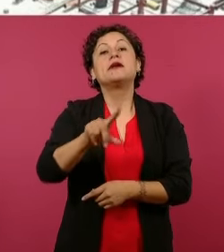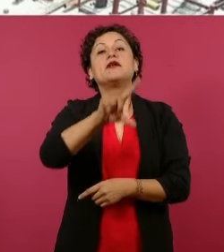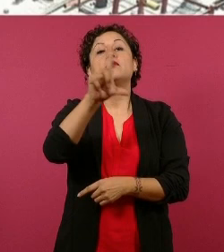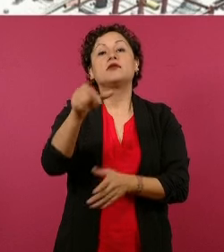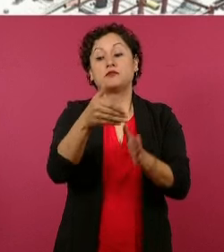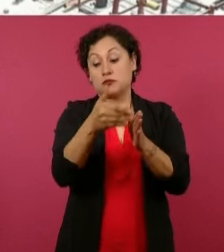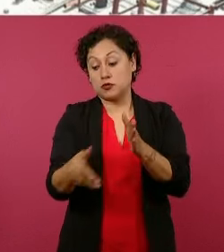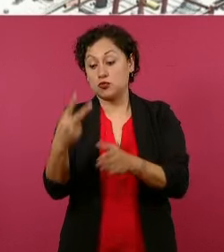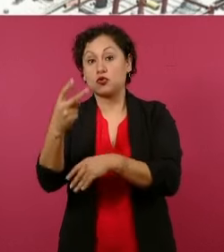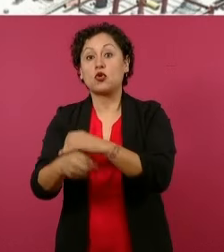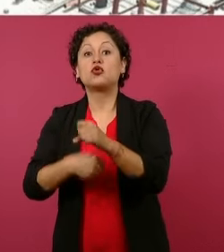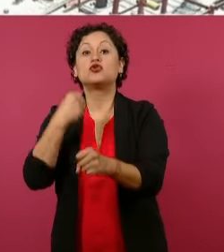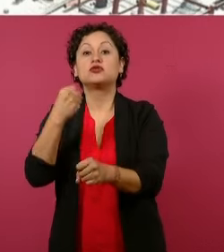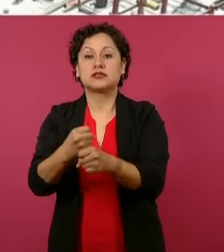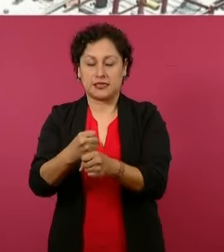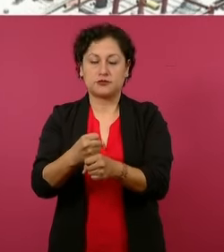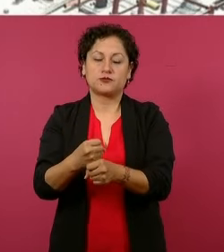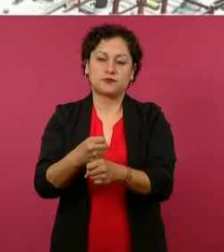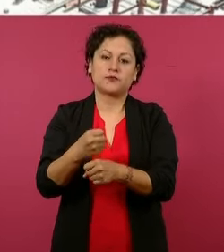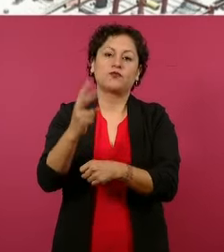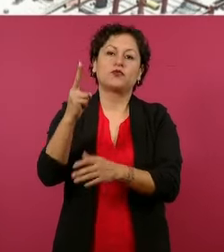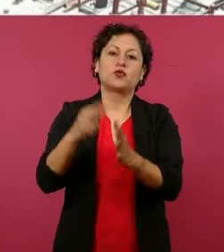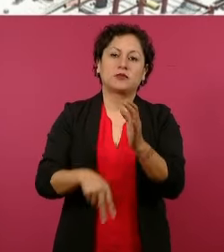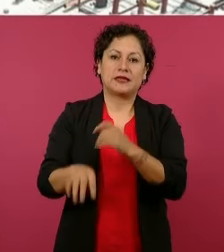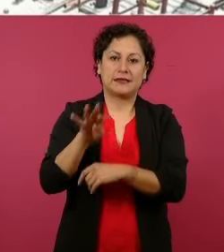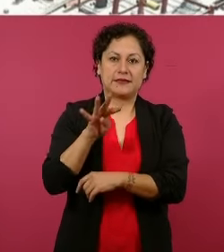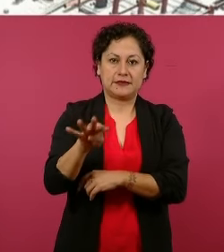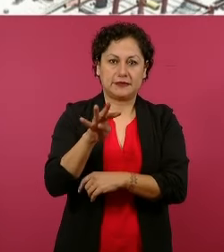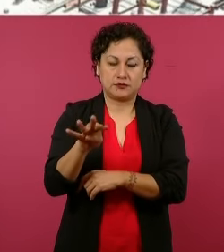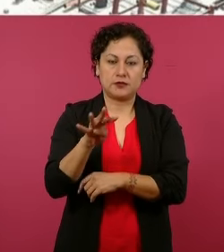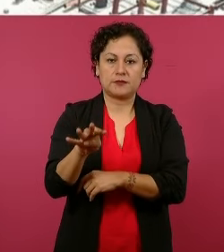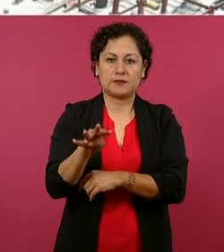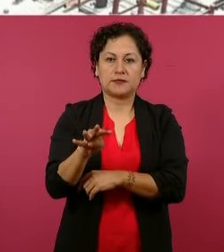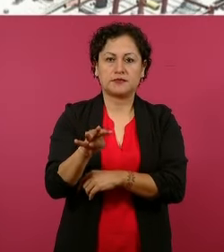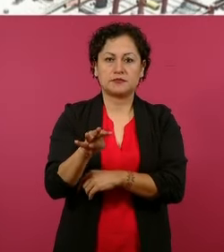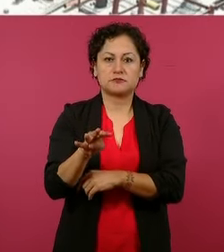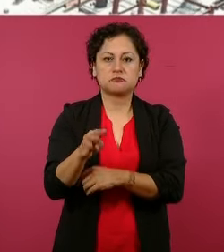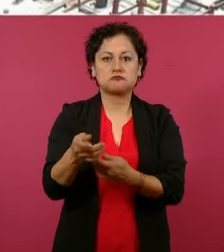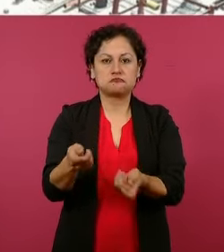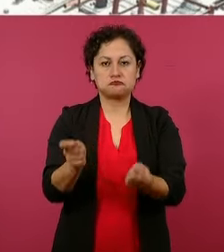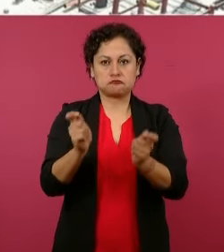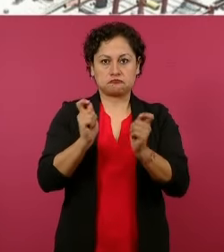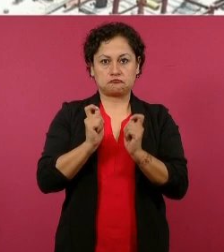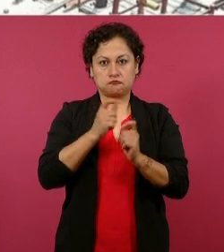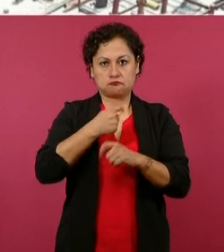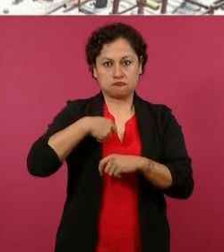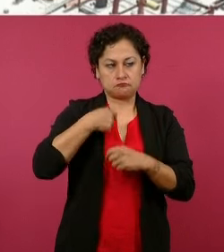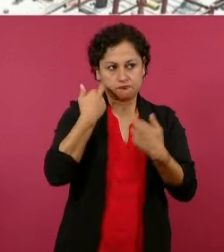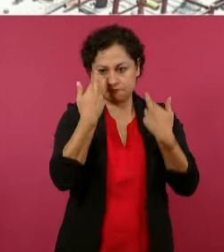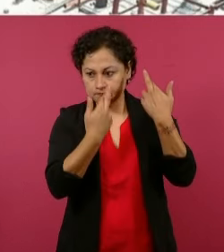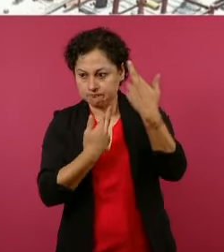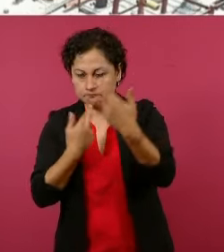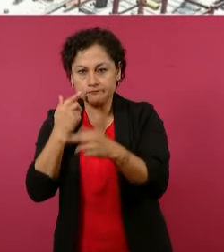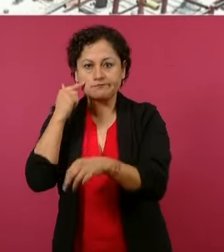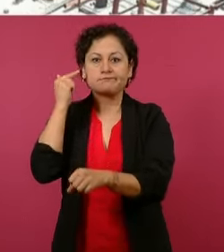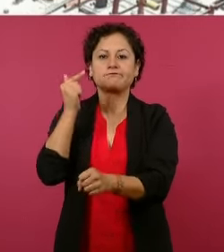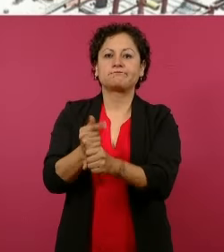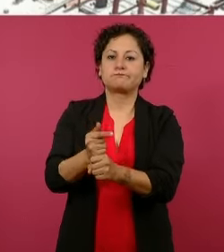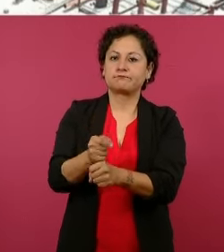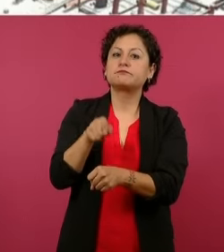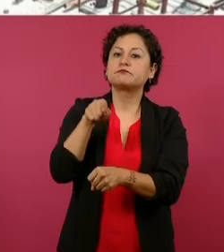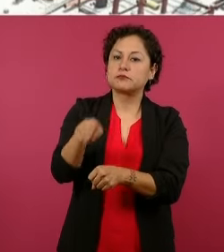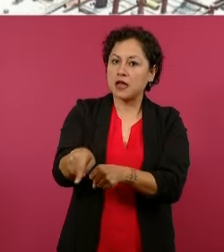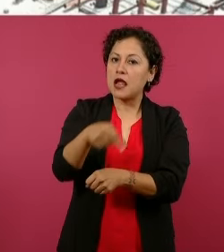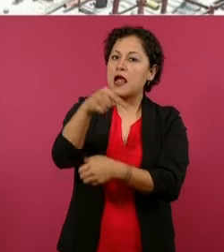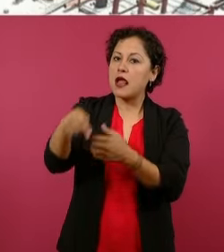años después en 2019 eh iniciamos estas revisiones se encontró Pues todavía el